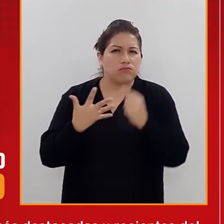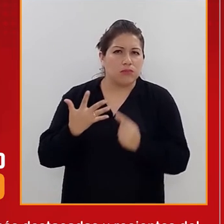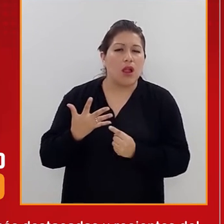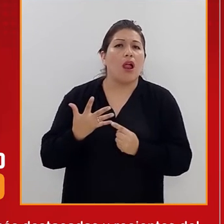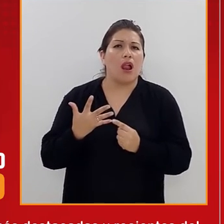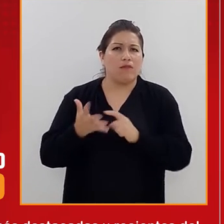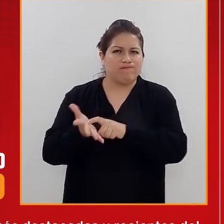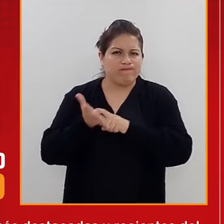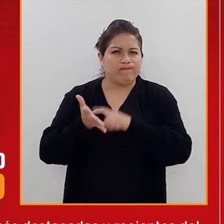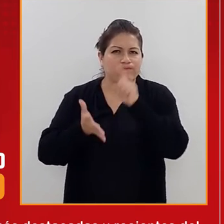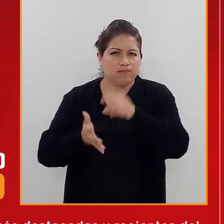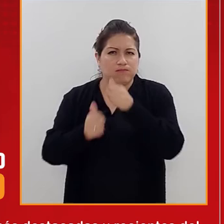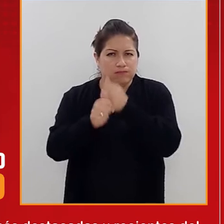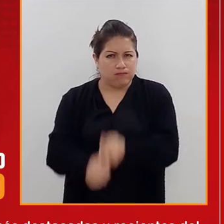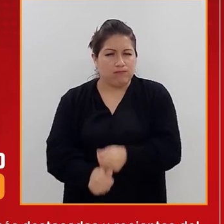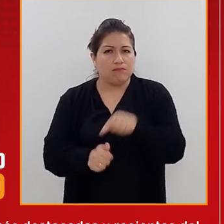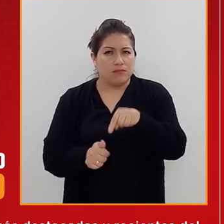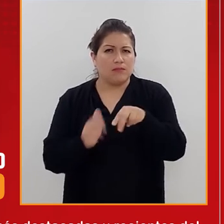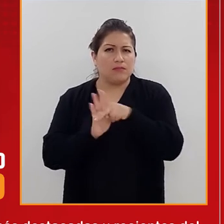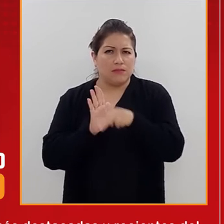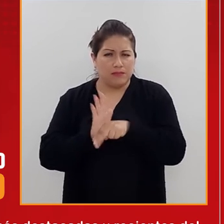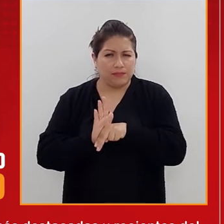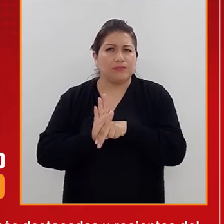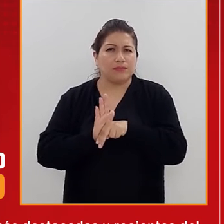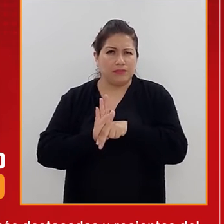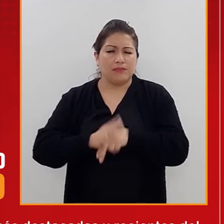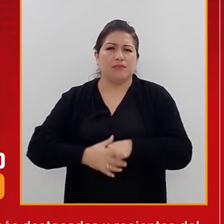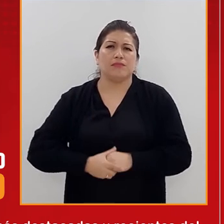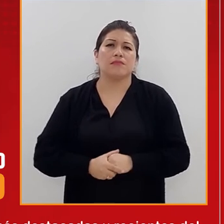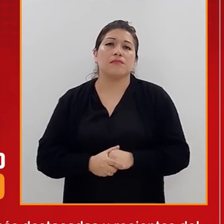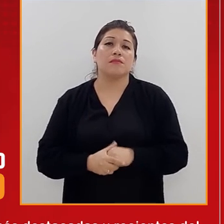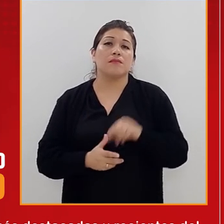carácter vinculante y de obligatorio